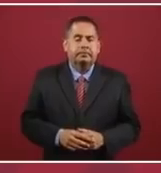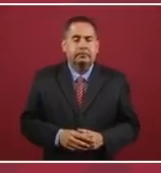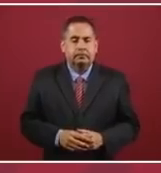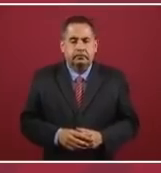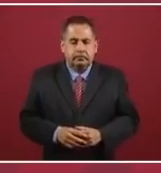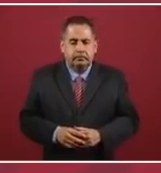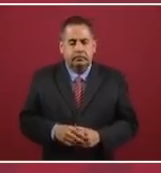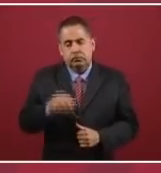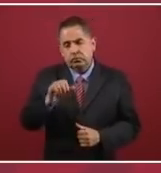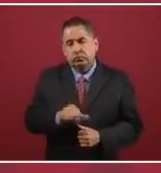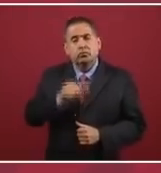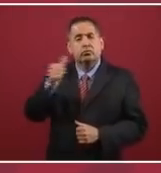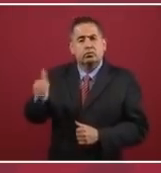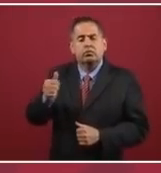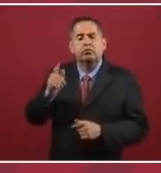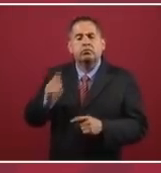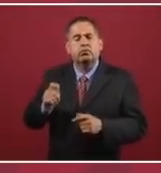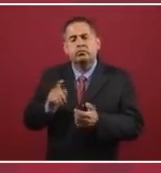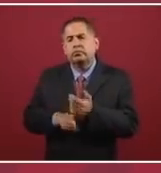La otra prioridad